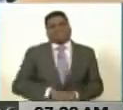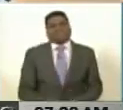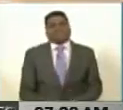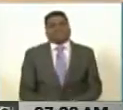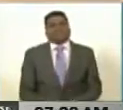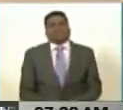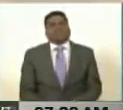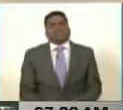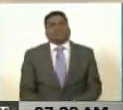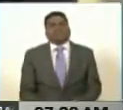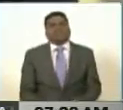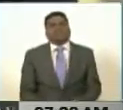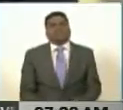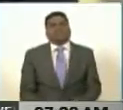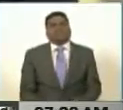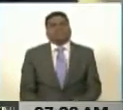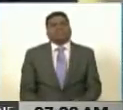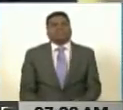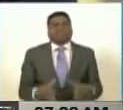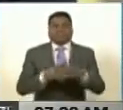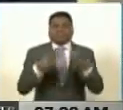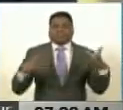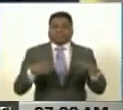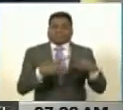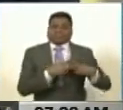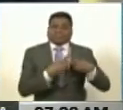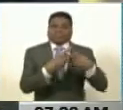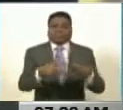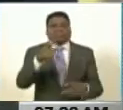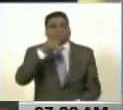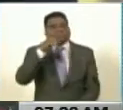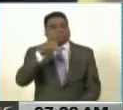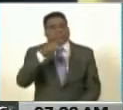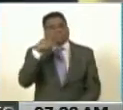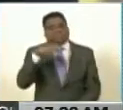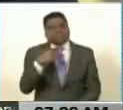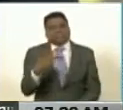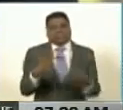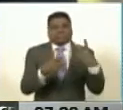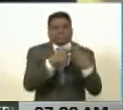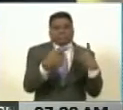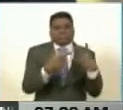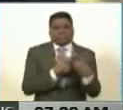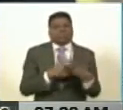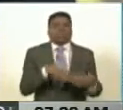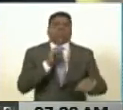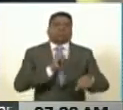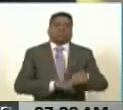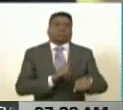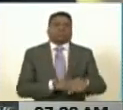alta voluntad política de ambas partes y con tiempo.